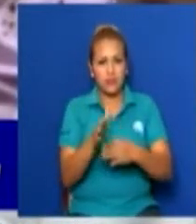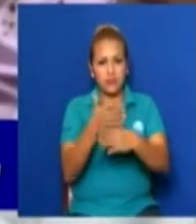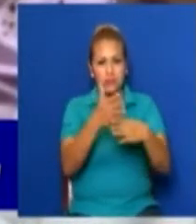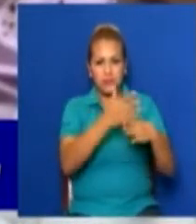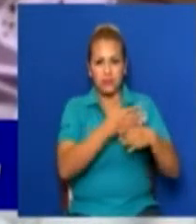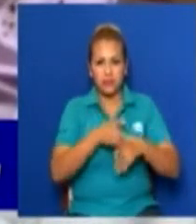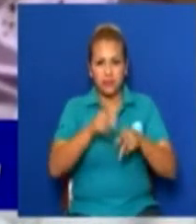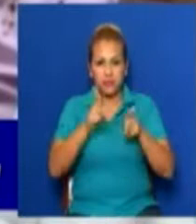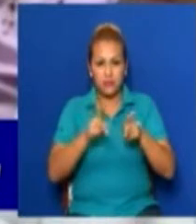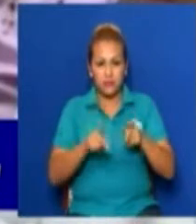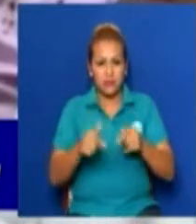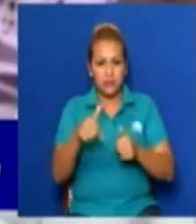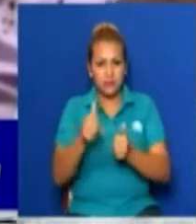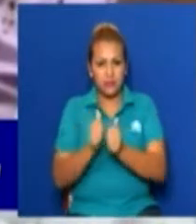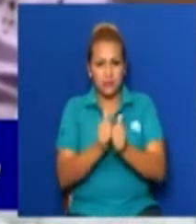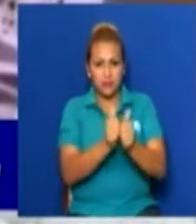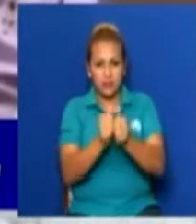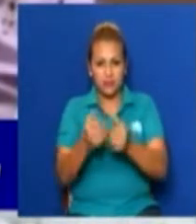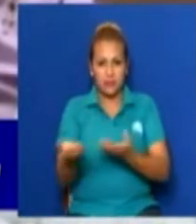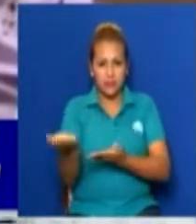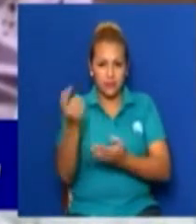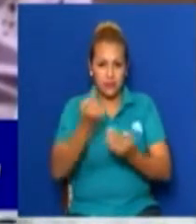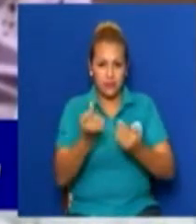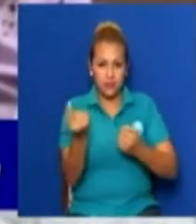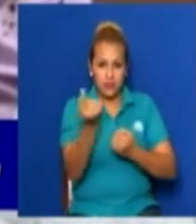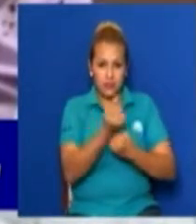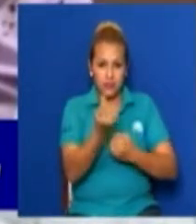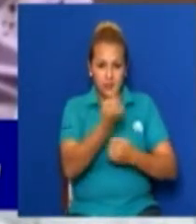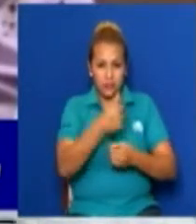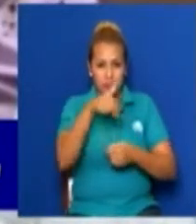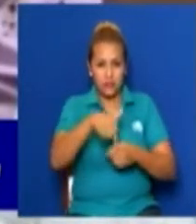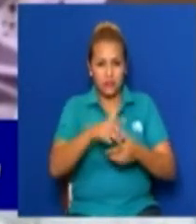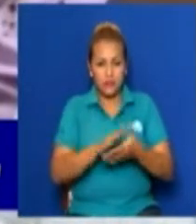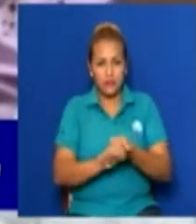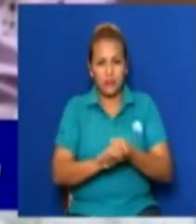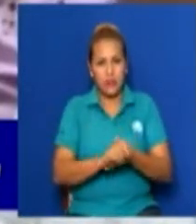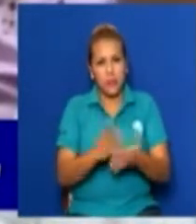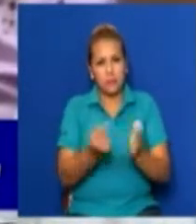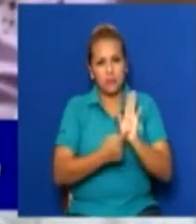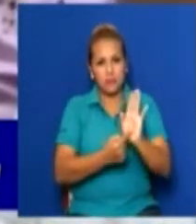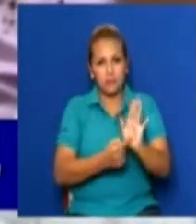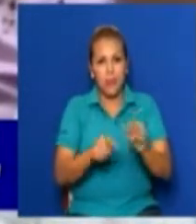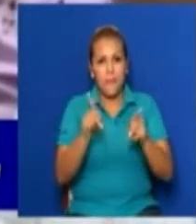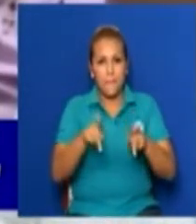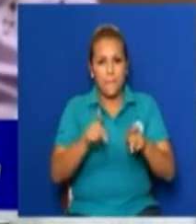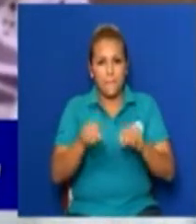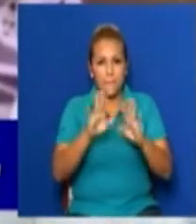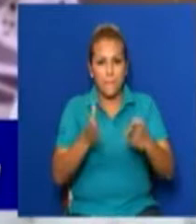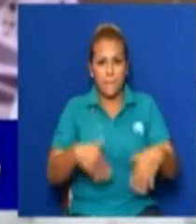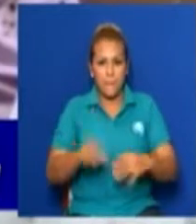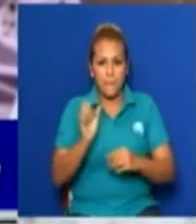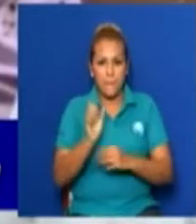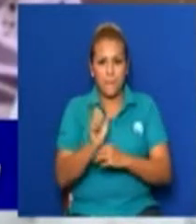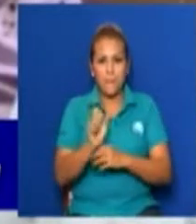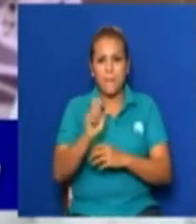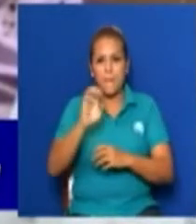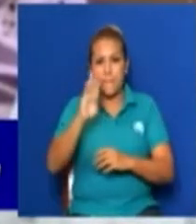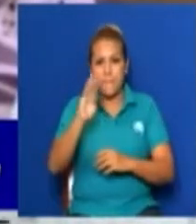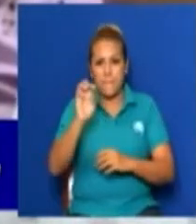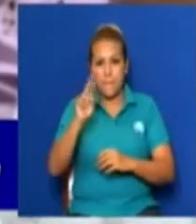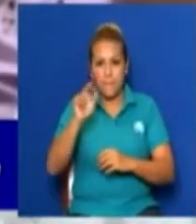nos acompañan esta mañana, como por ejemplo la licenciada Berta Rosa Guerra, psicóloga institucional,